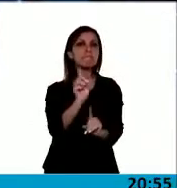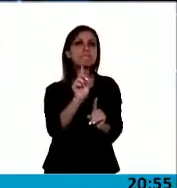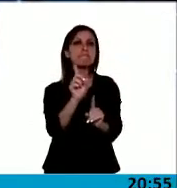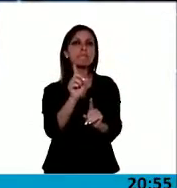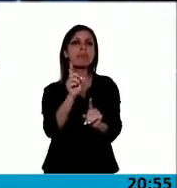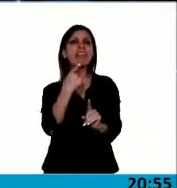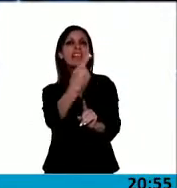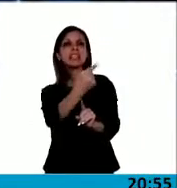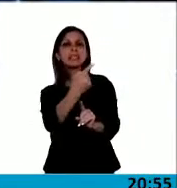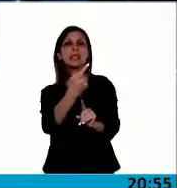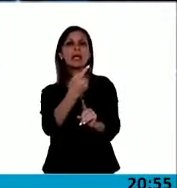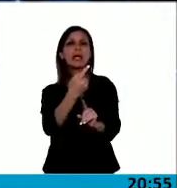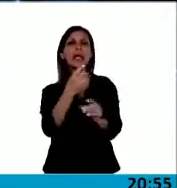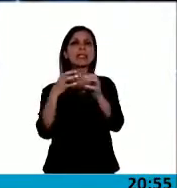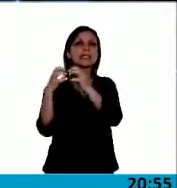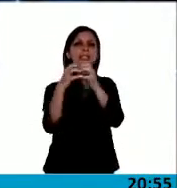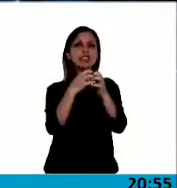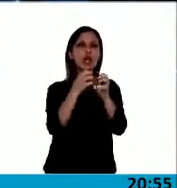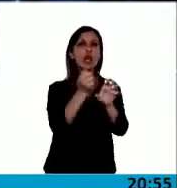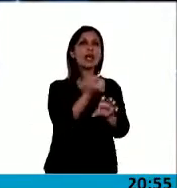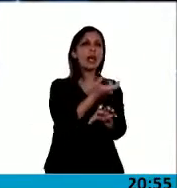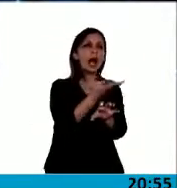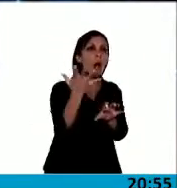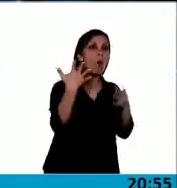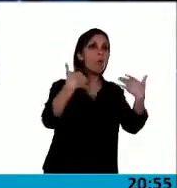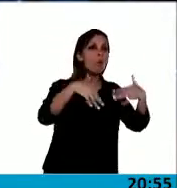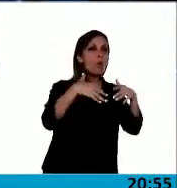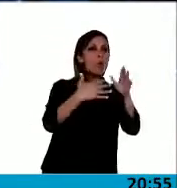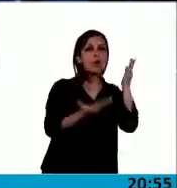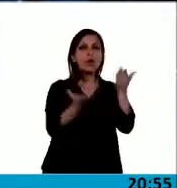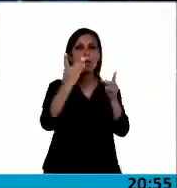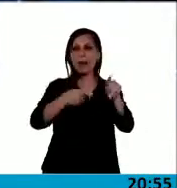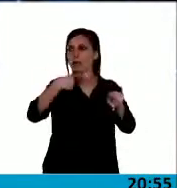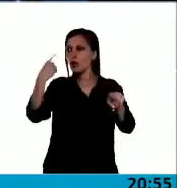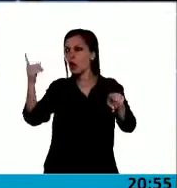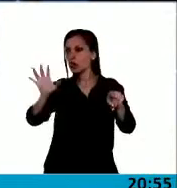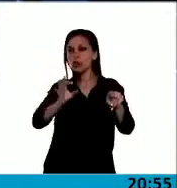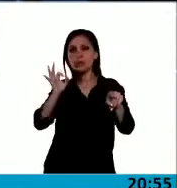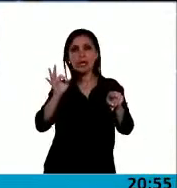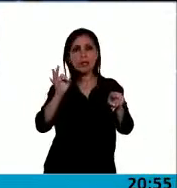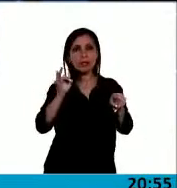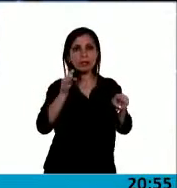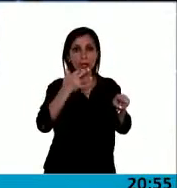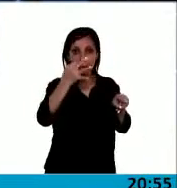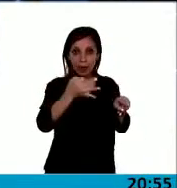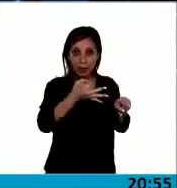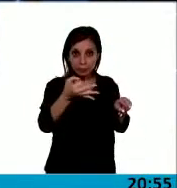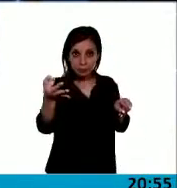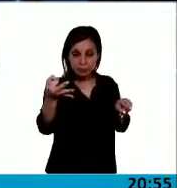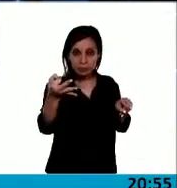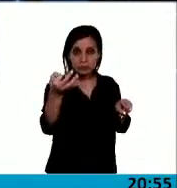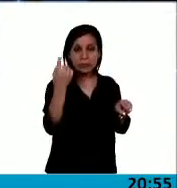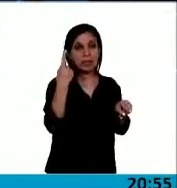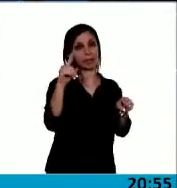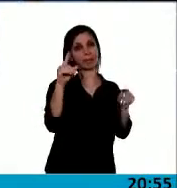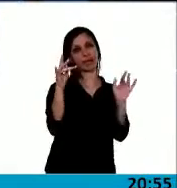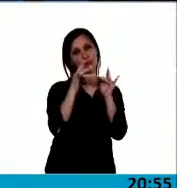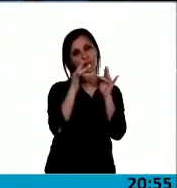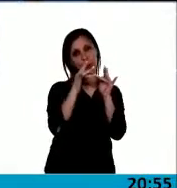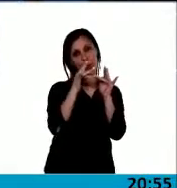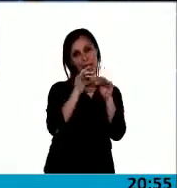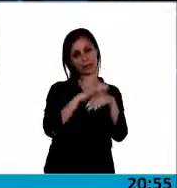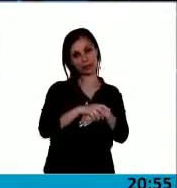cantidad de sesiones que hubo a comparación de otros años, lo cual es verdad, pero sesiones virtuales. Si comparamos